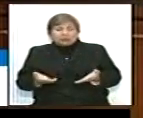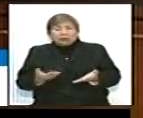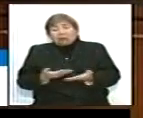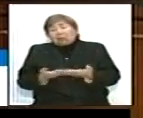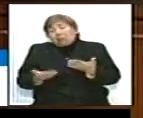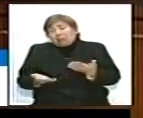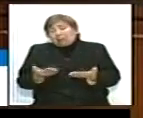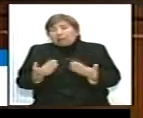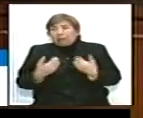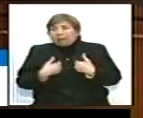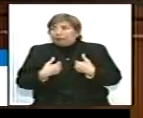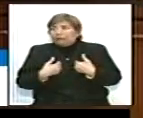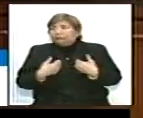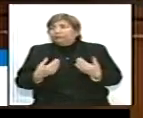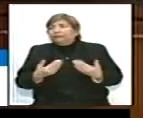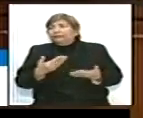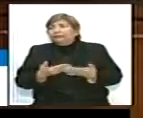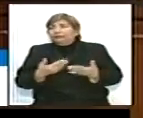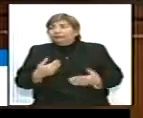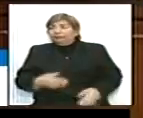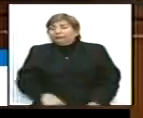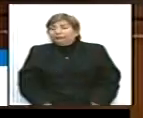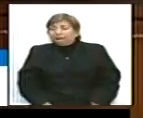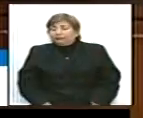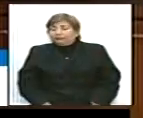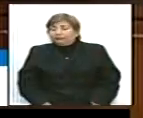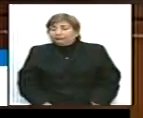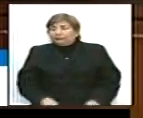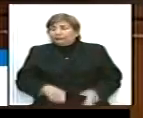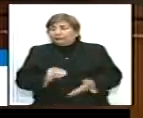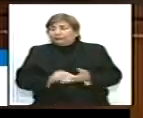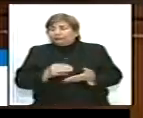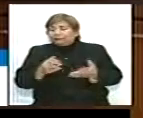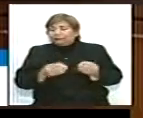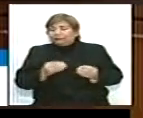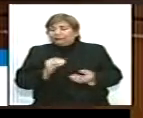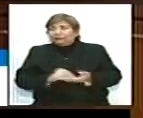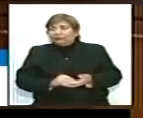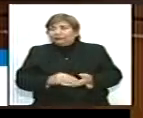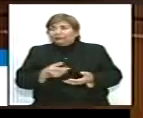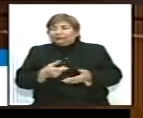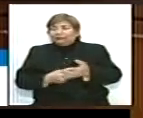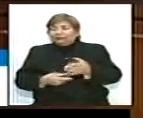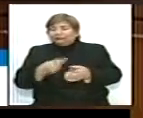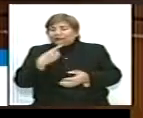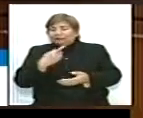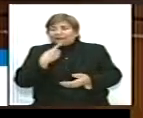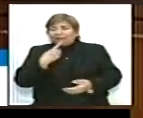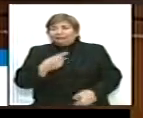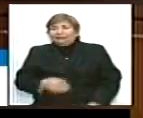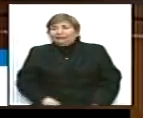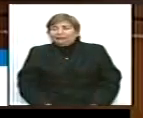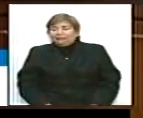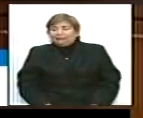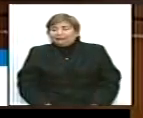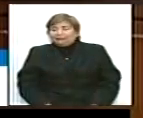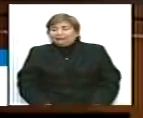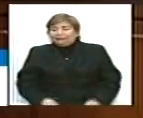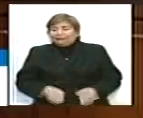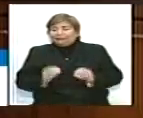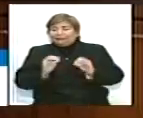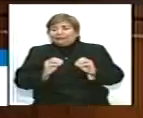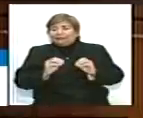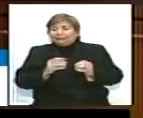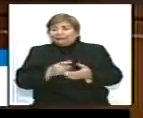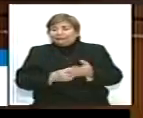que tenemos dentro del país diferentes pilares fundamentales como es la agricultura o la